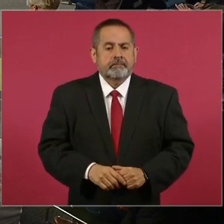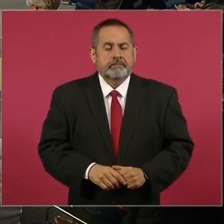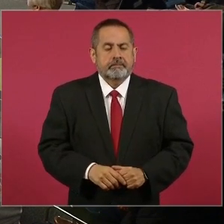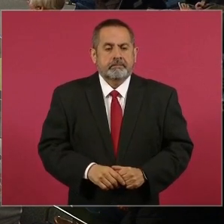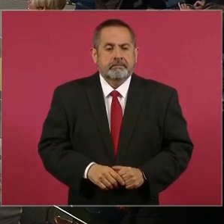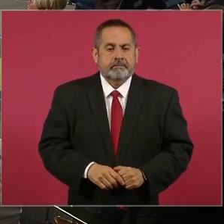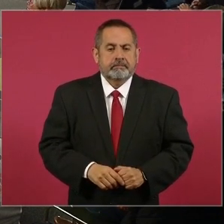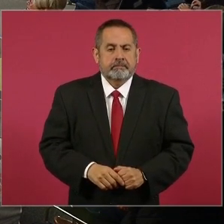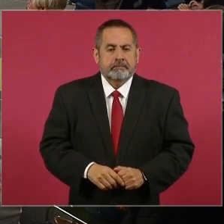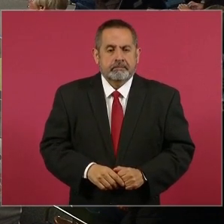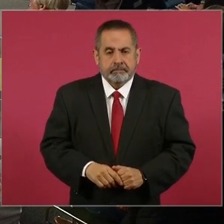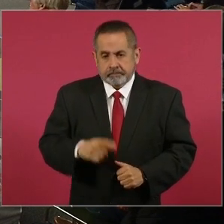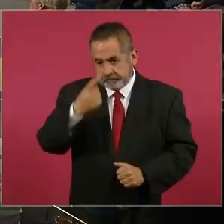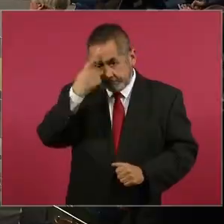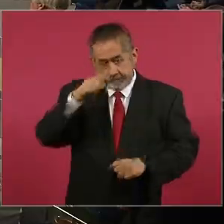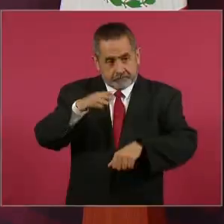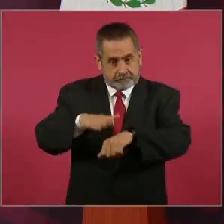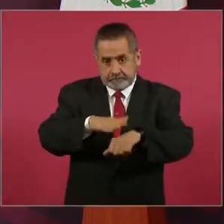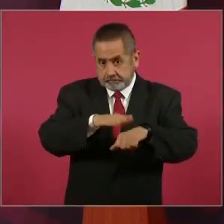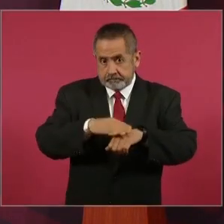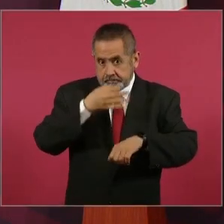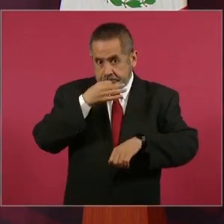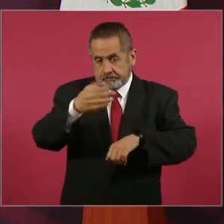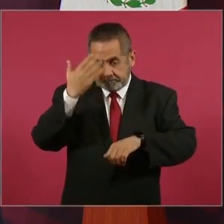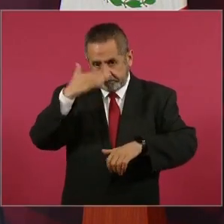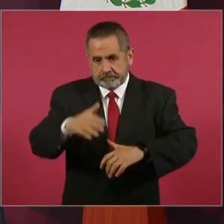20 para que lo